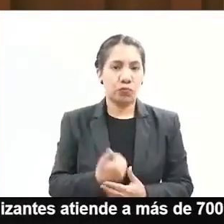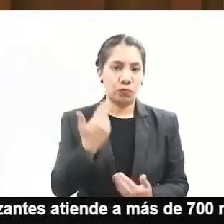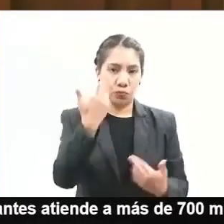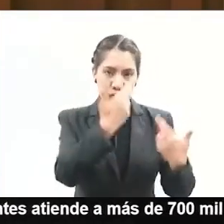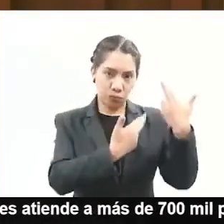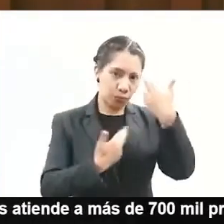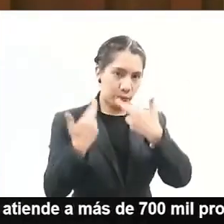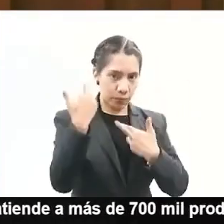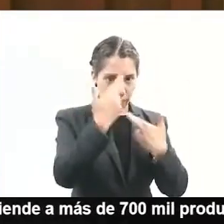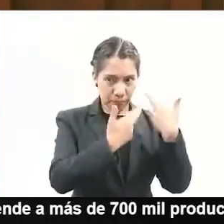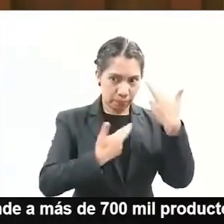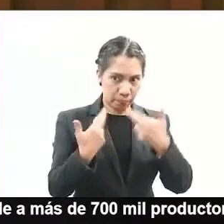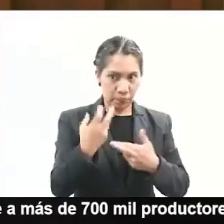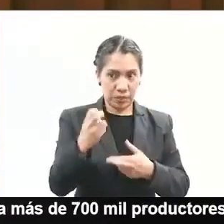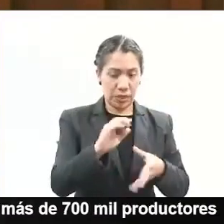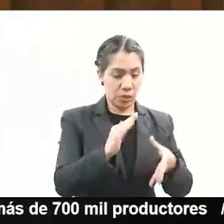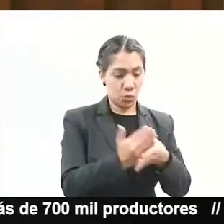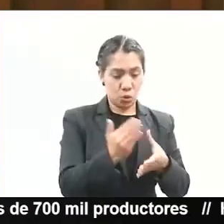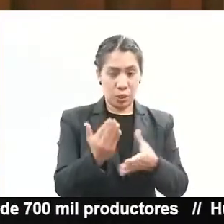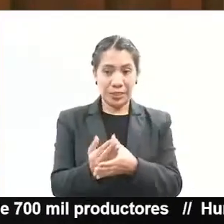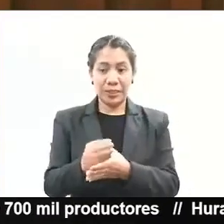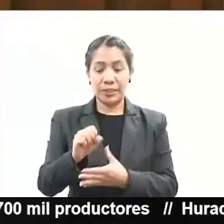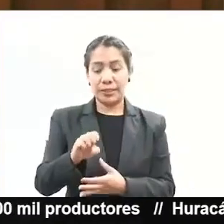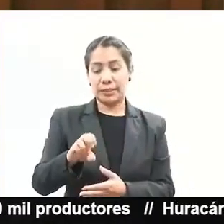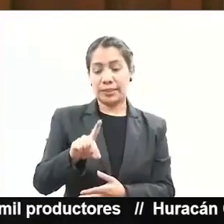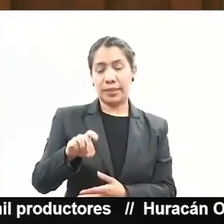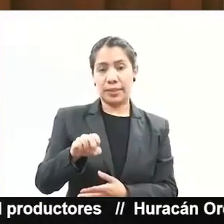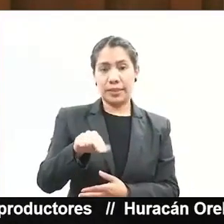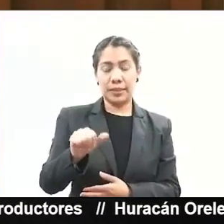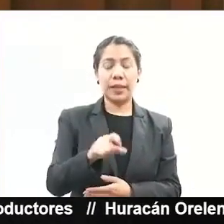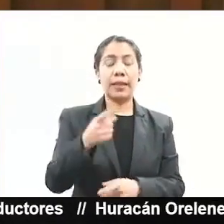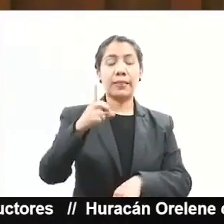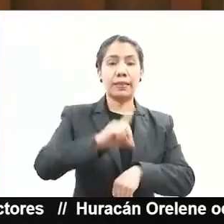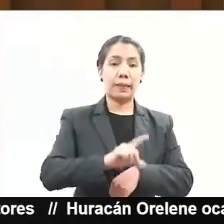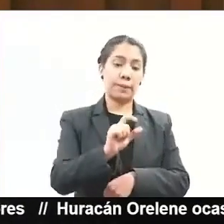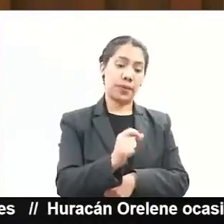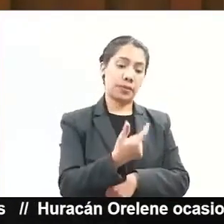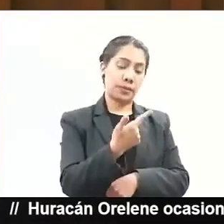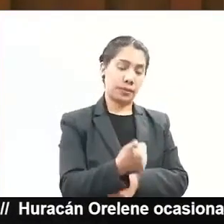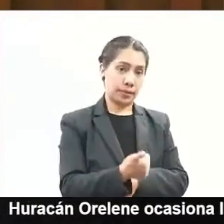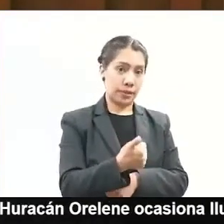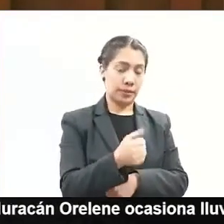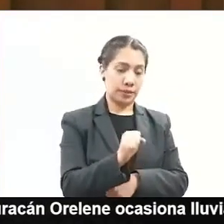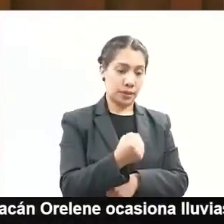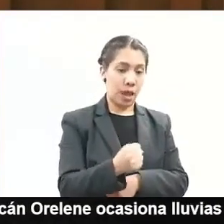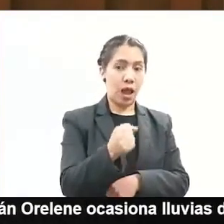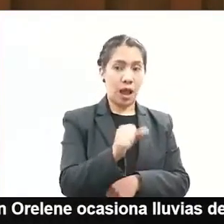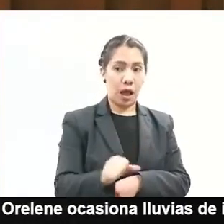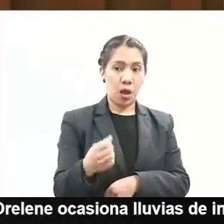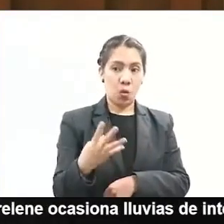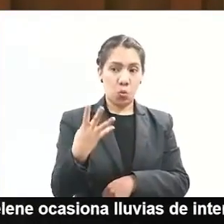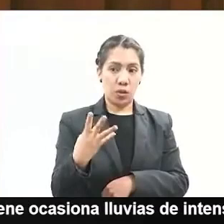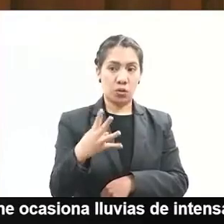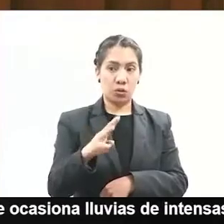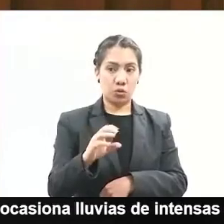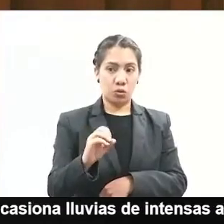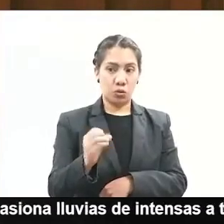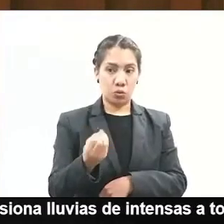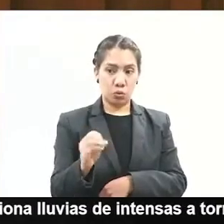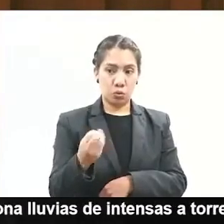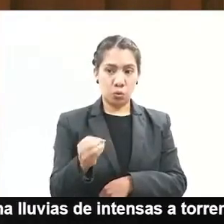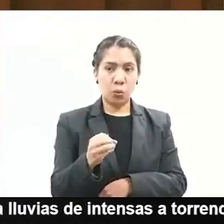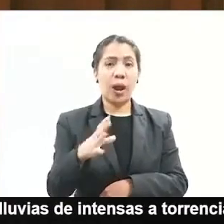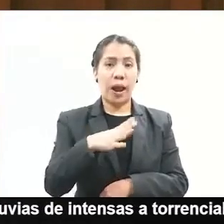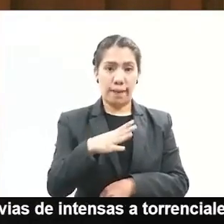Esos archivos que encontramos en Sedena muestran que el día 26 de septiembre y el 4 de octubre había interceptaciones telefónicas que hablaban sobre los